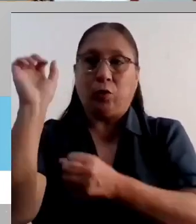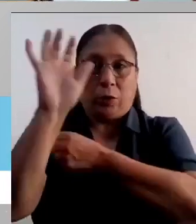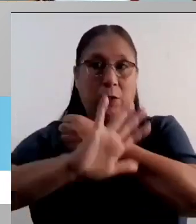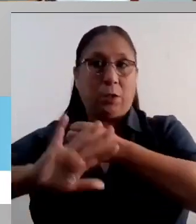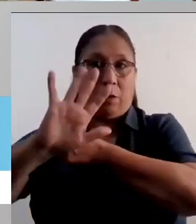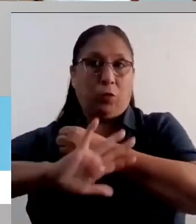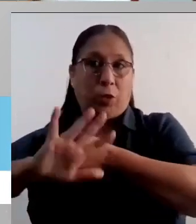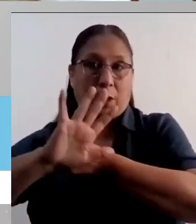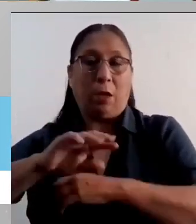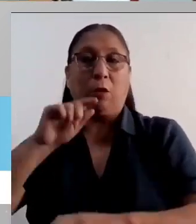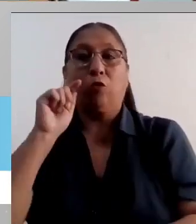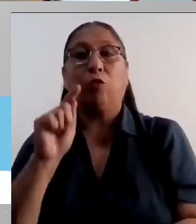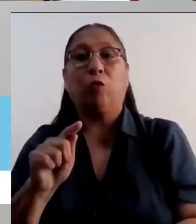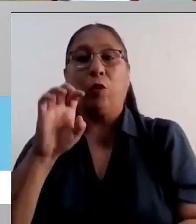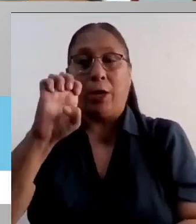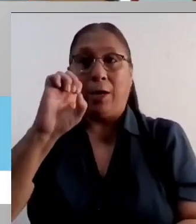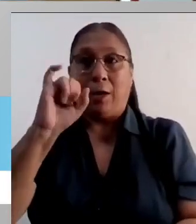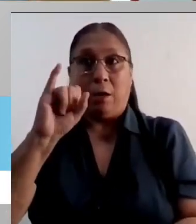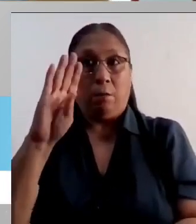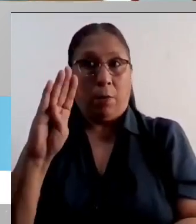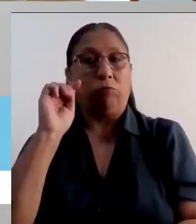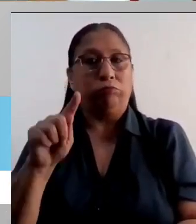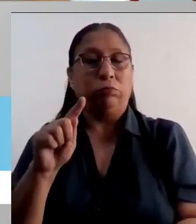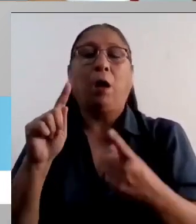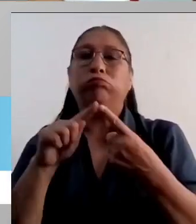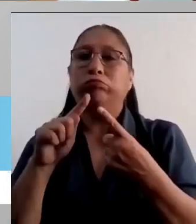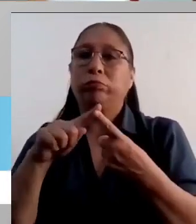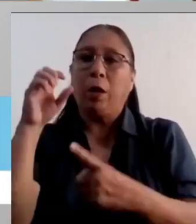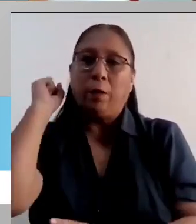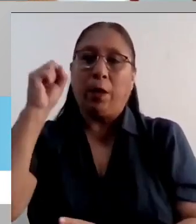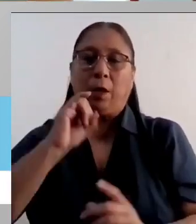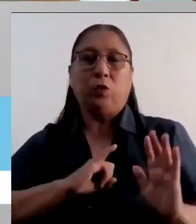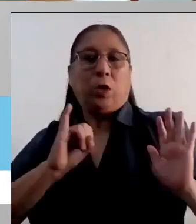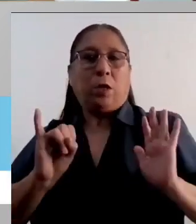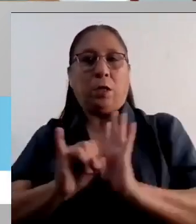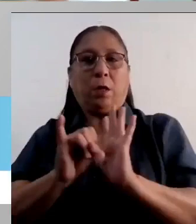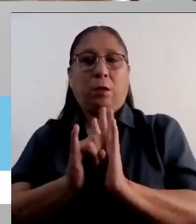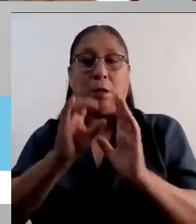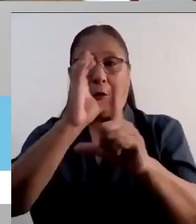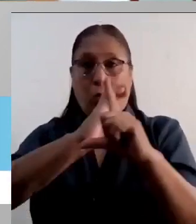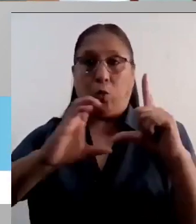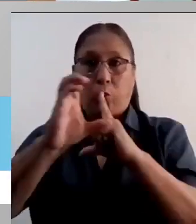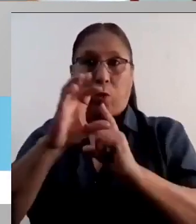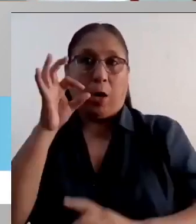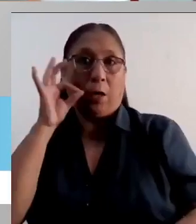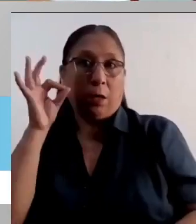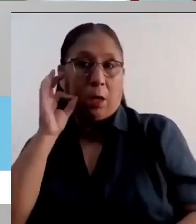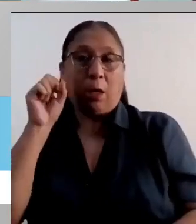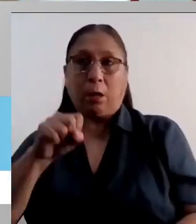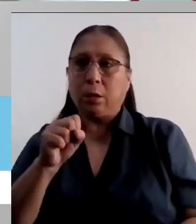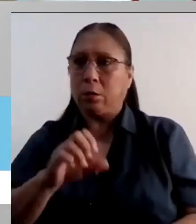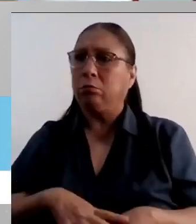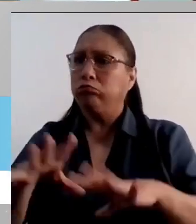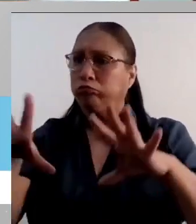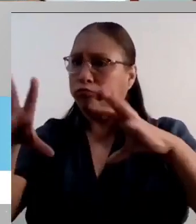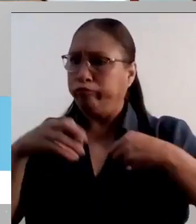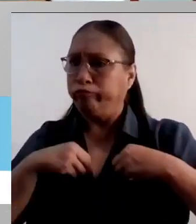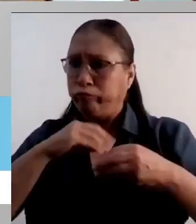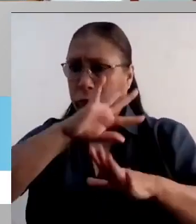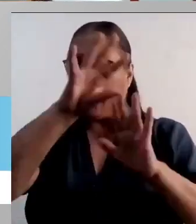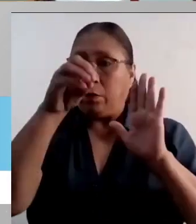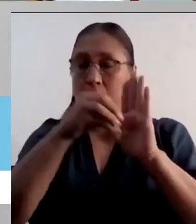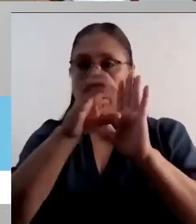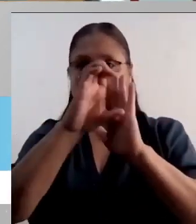salvaguardando con la EIB. Por un lado, el derecho a la identidad étnica y cultural, que está reconocido en nuestra Constitución en